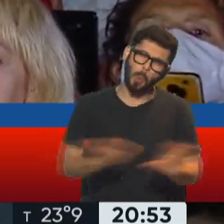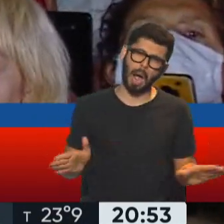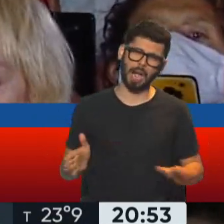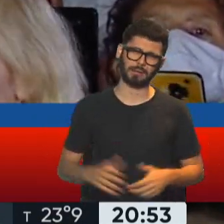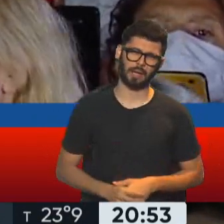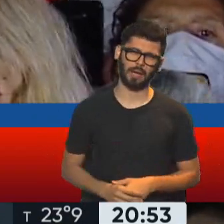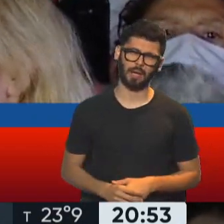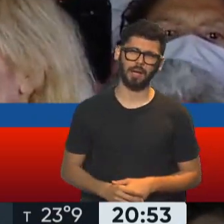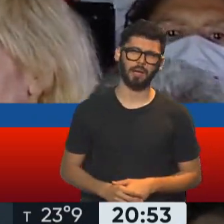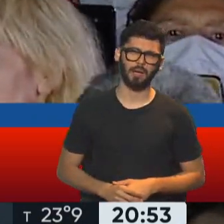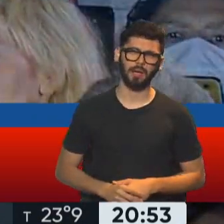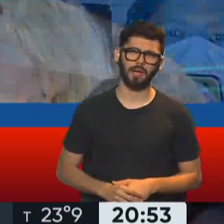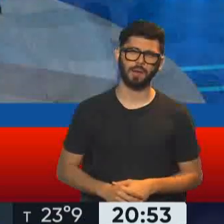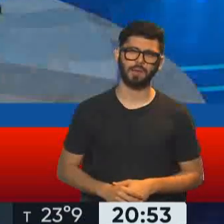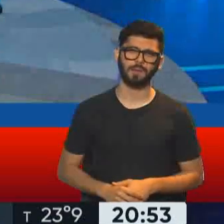Basta.